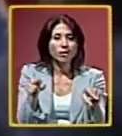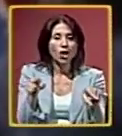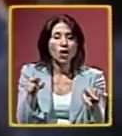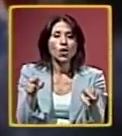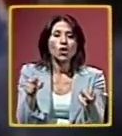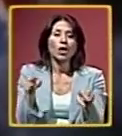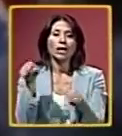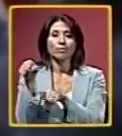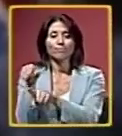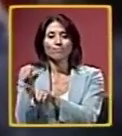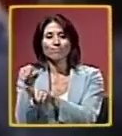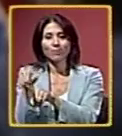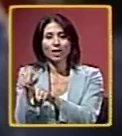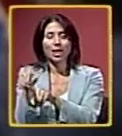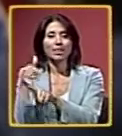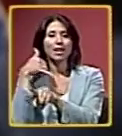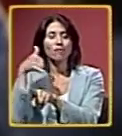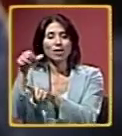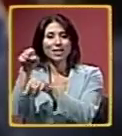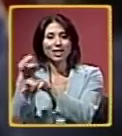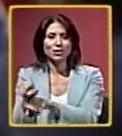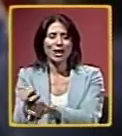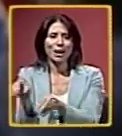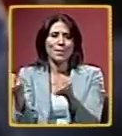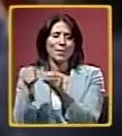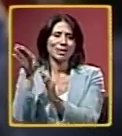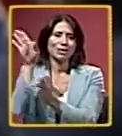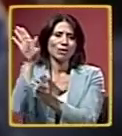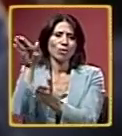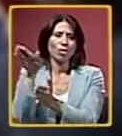venido abajo en los últimos años, incluso